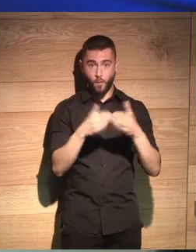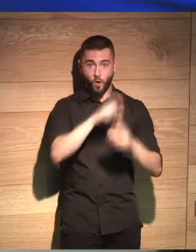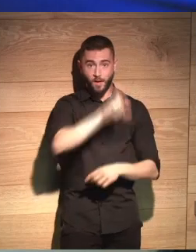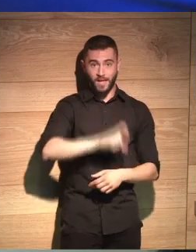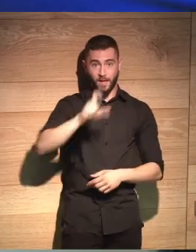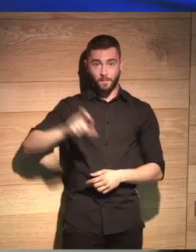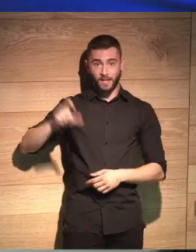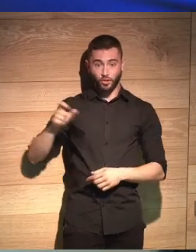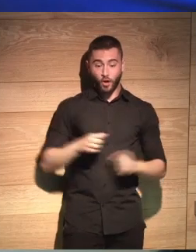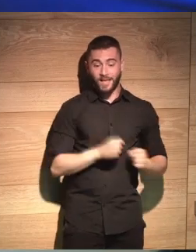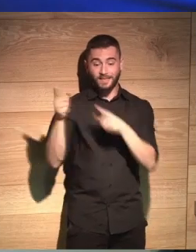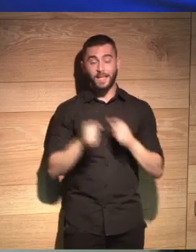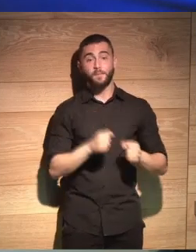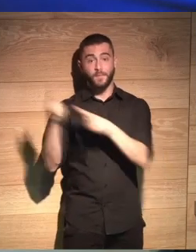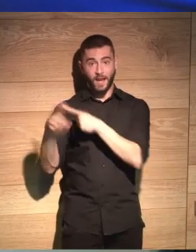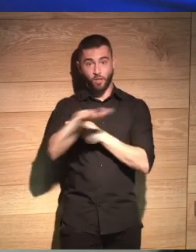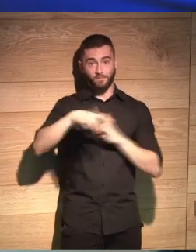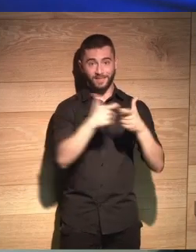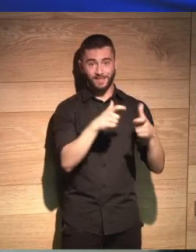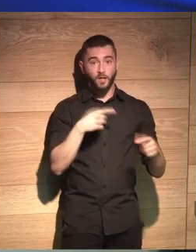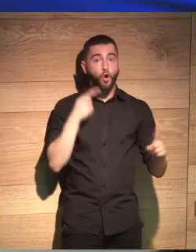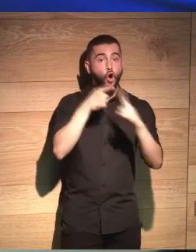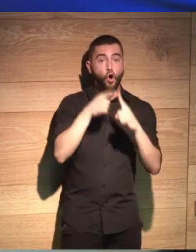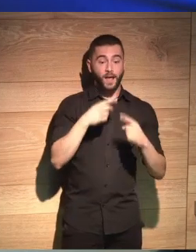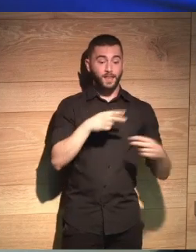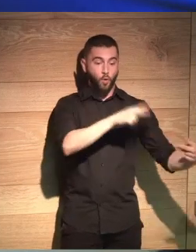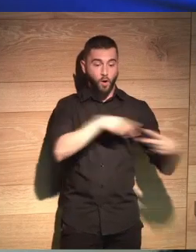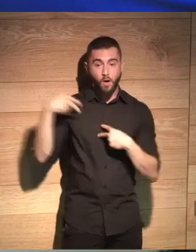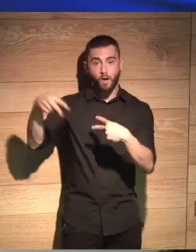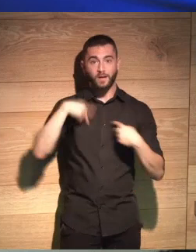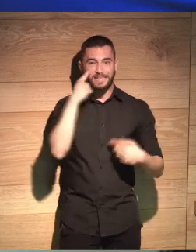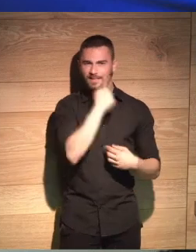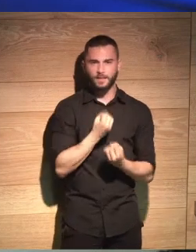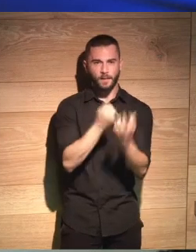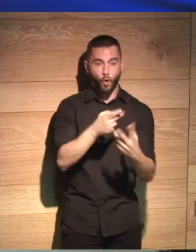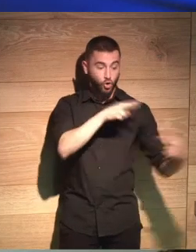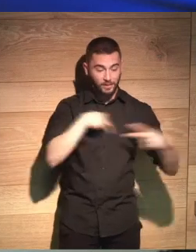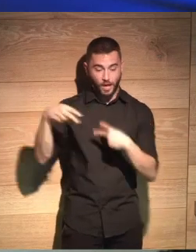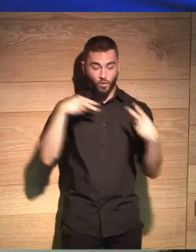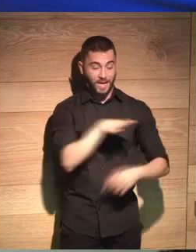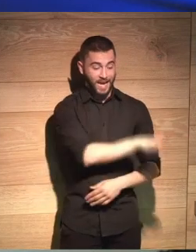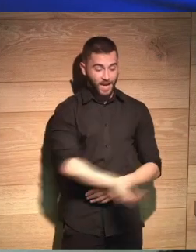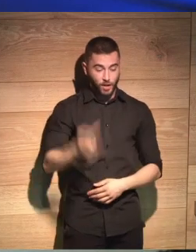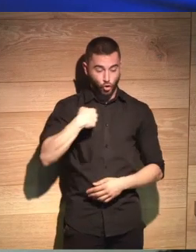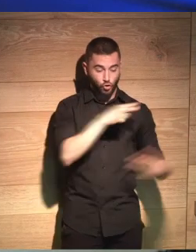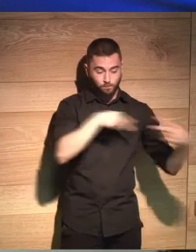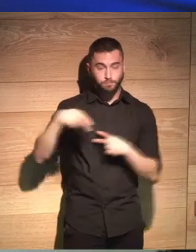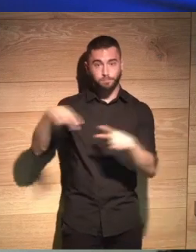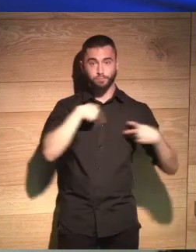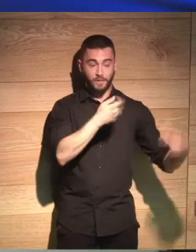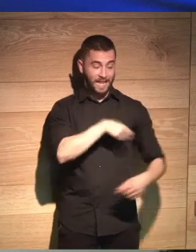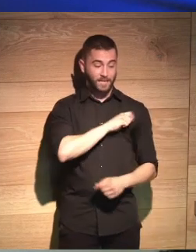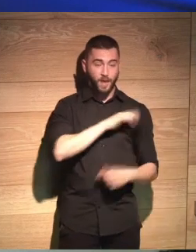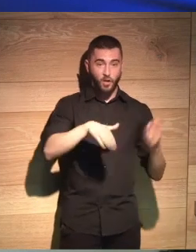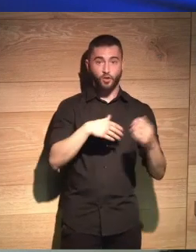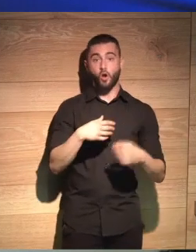las Cortes de Migración para traducir testimonios de niños del